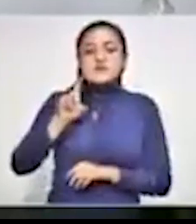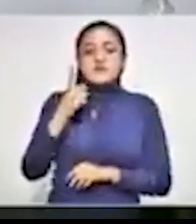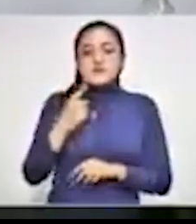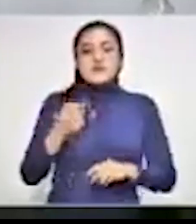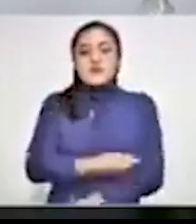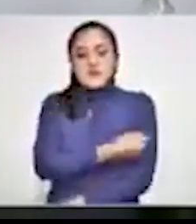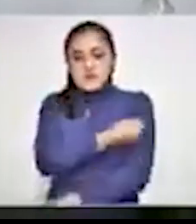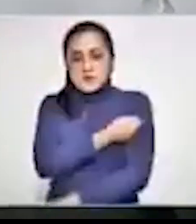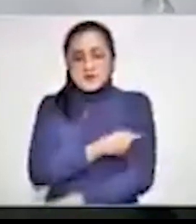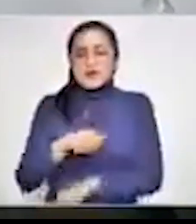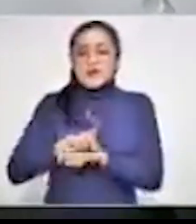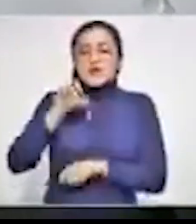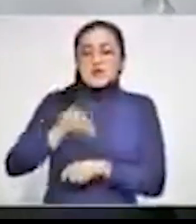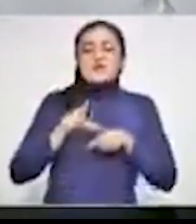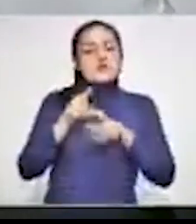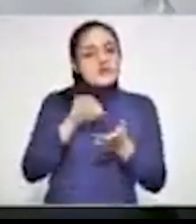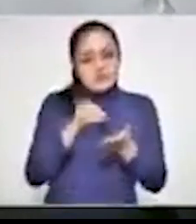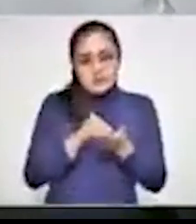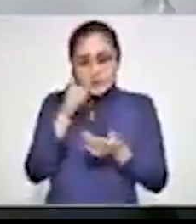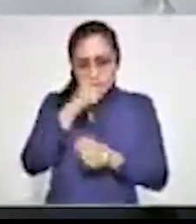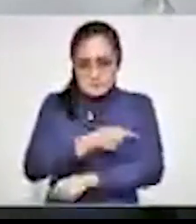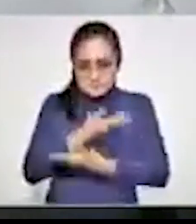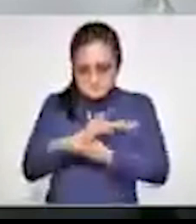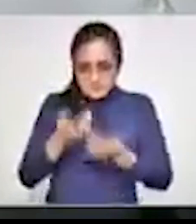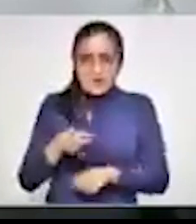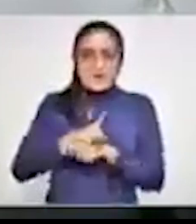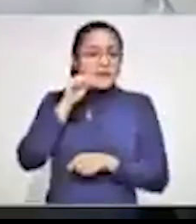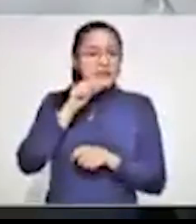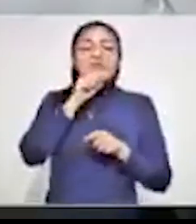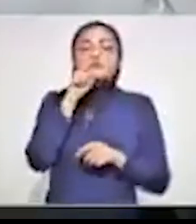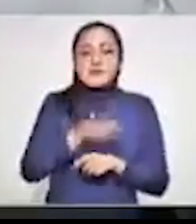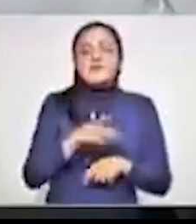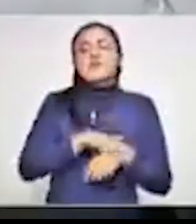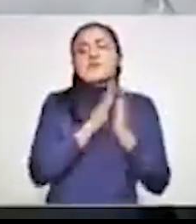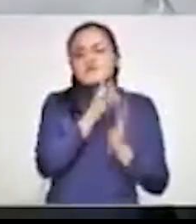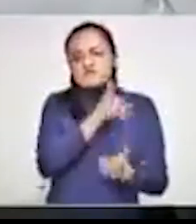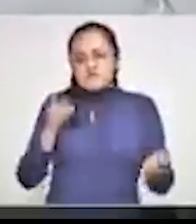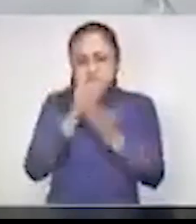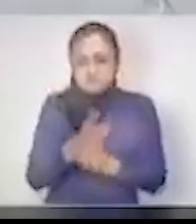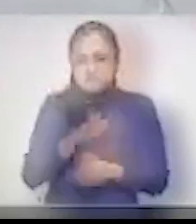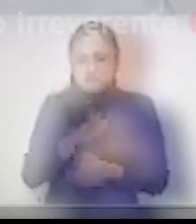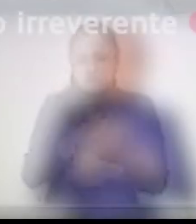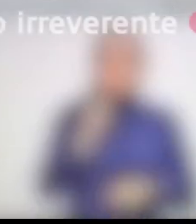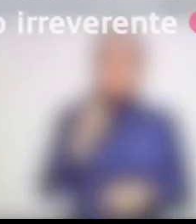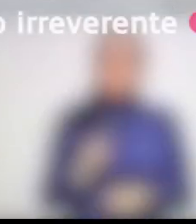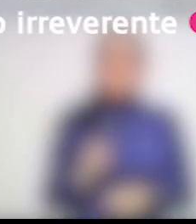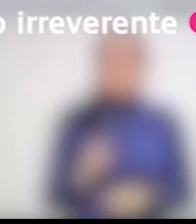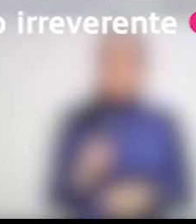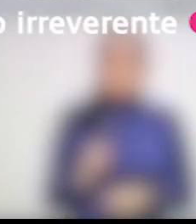218,731 vacunas. El día de hoy continuamos, al igual que el día de mañana, por favor, acudan a vacunarse.